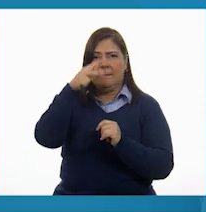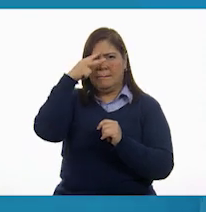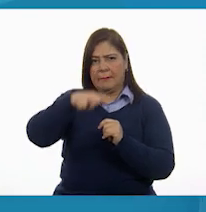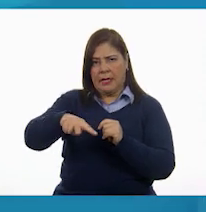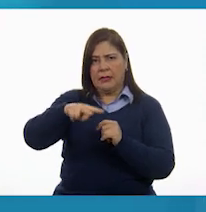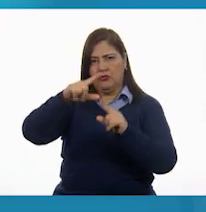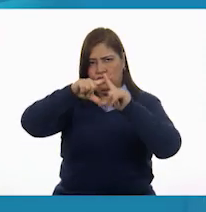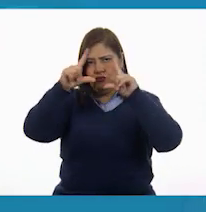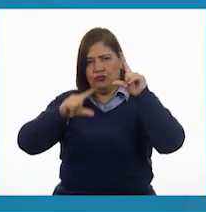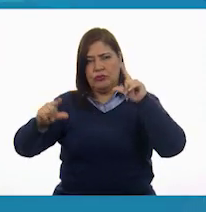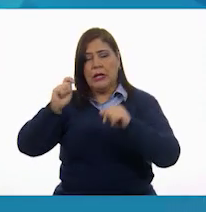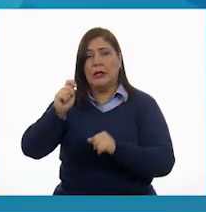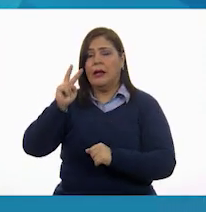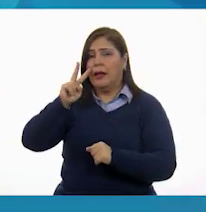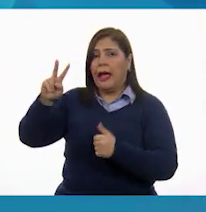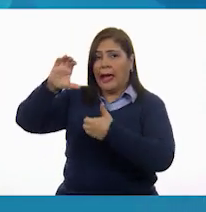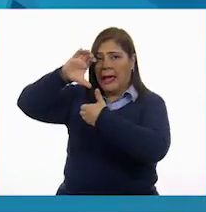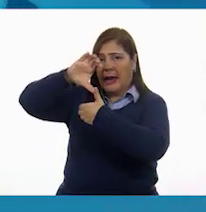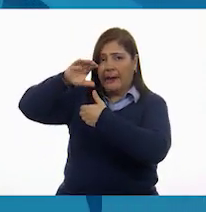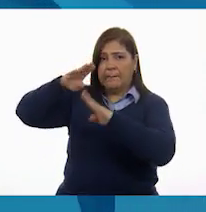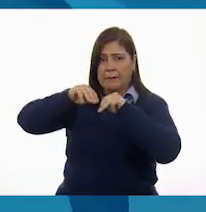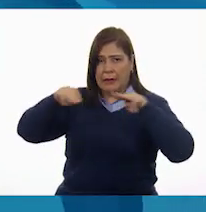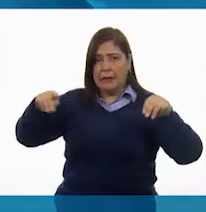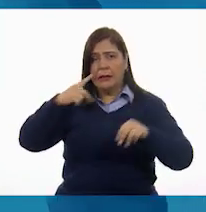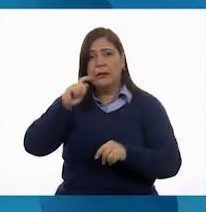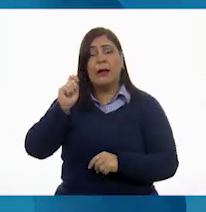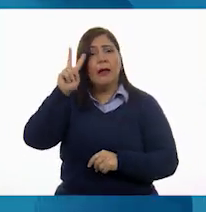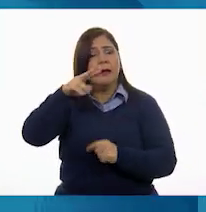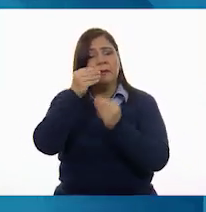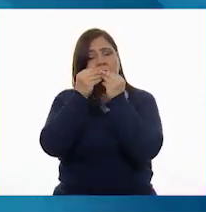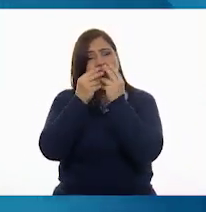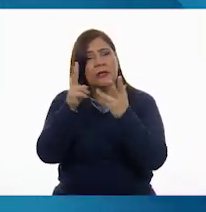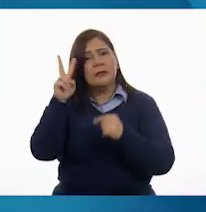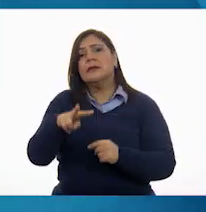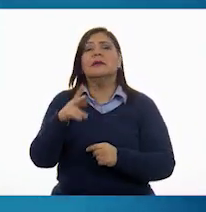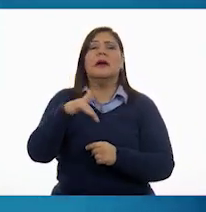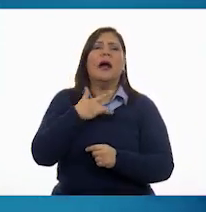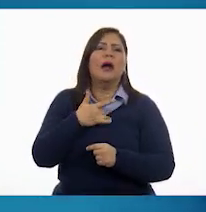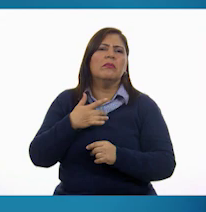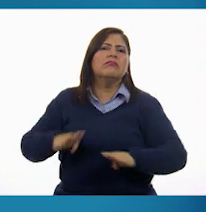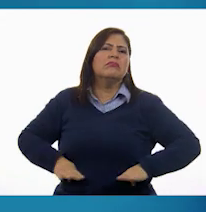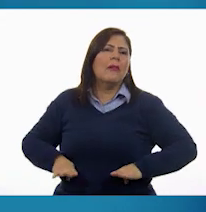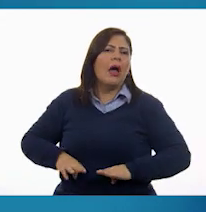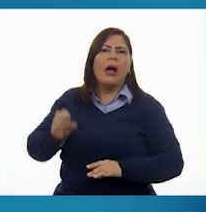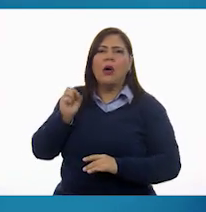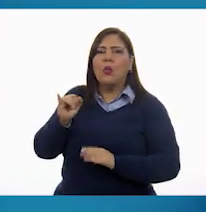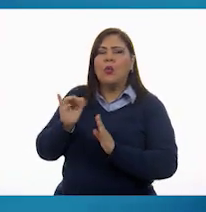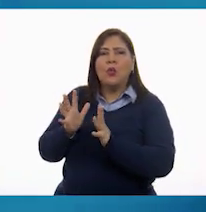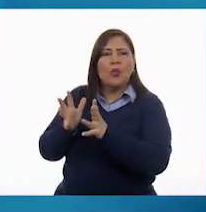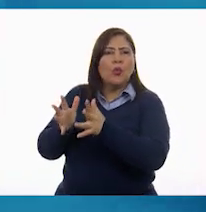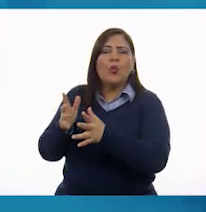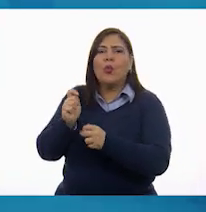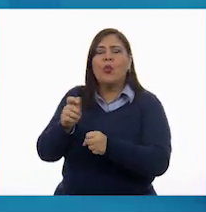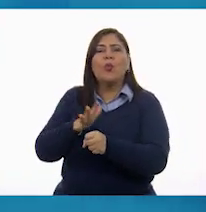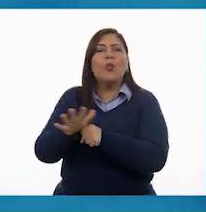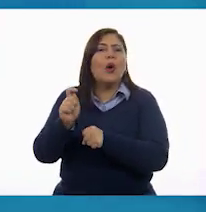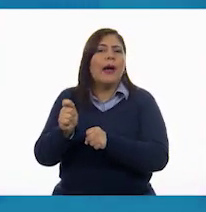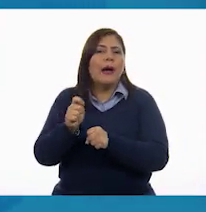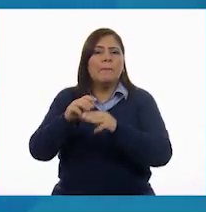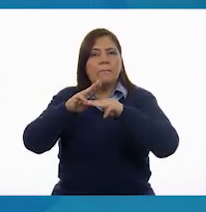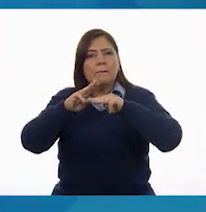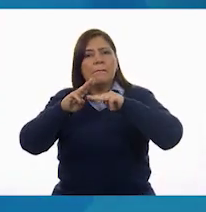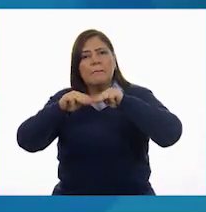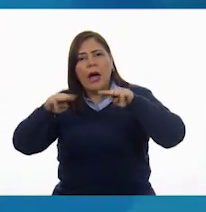Mar Caribe. Y es hermoso. Y además hermoso. Y fíjate que la característica de los mares es que no son